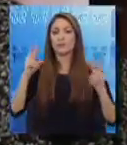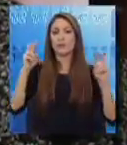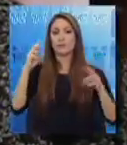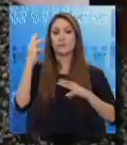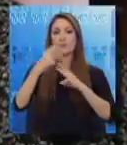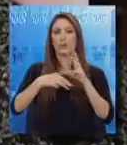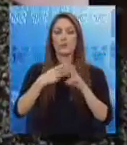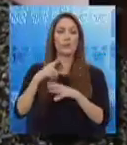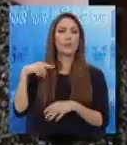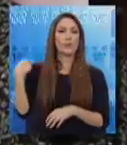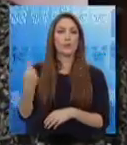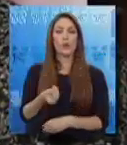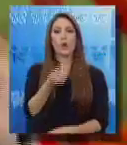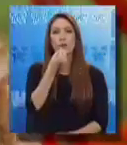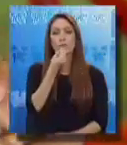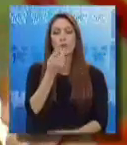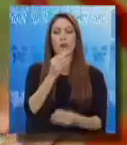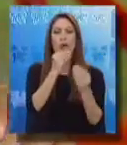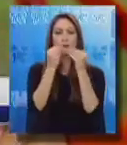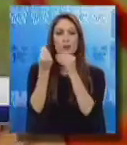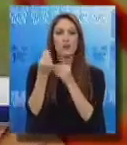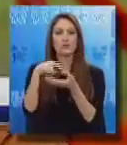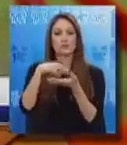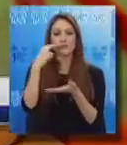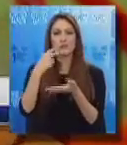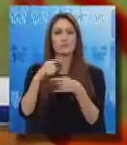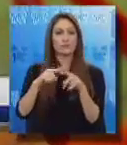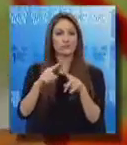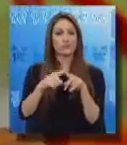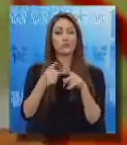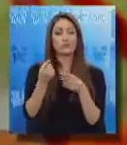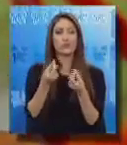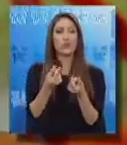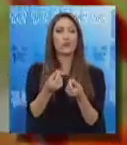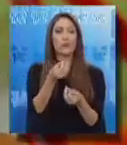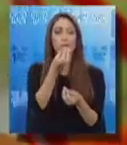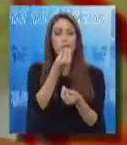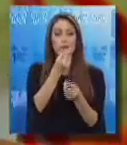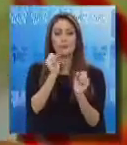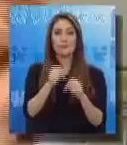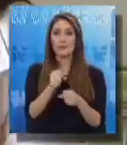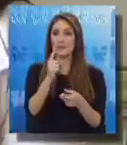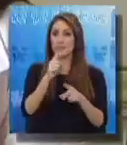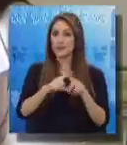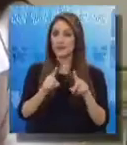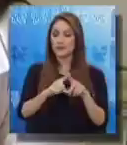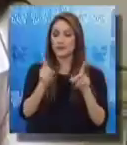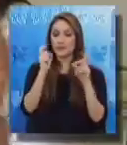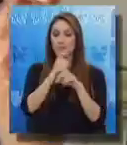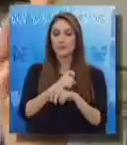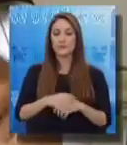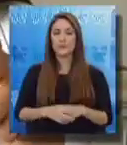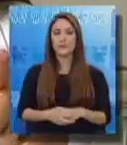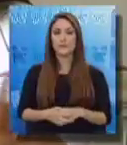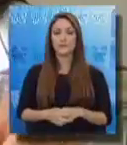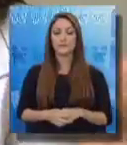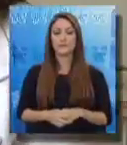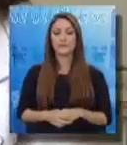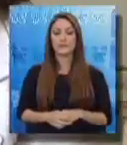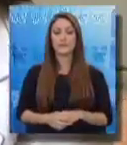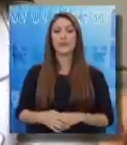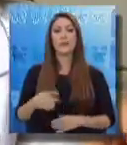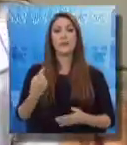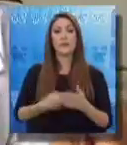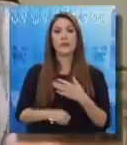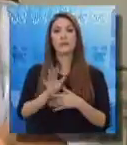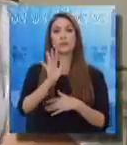comida rápida, la comida chatarra. Es por eso que la correcta alimentación de la persona marca la diferencia. El primer paso para combatir la desnutrición